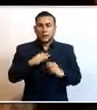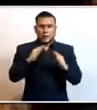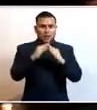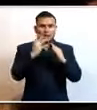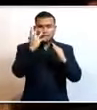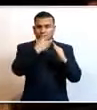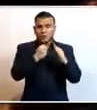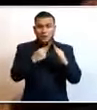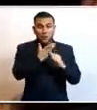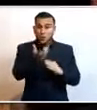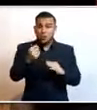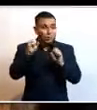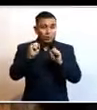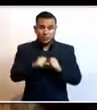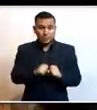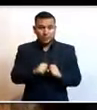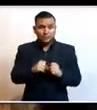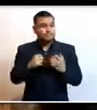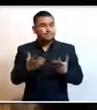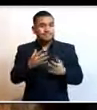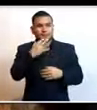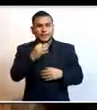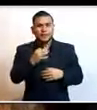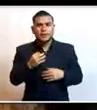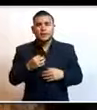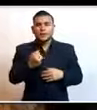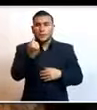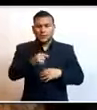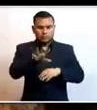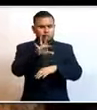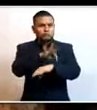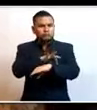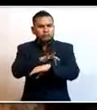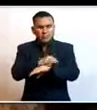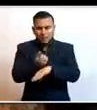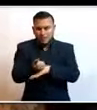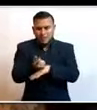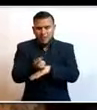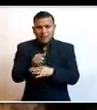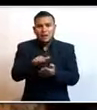casa tranquila. Mucha de nuestra gente vive a la orilla del peligro.